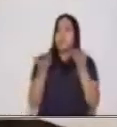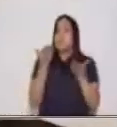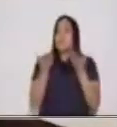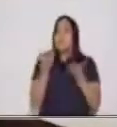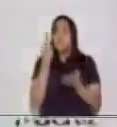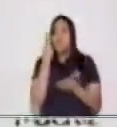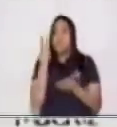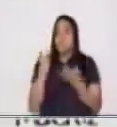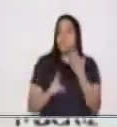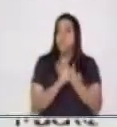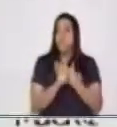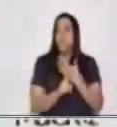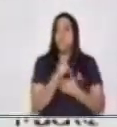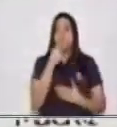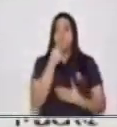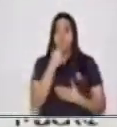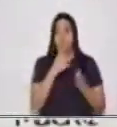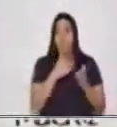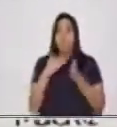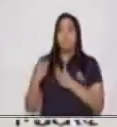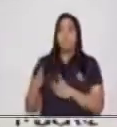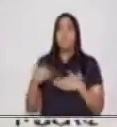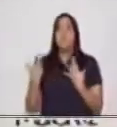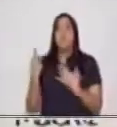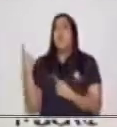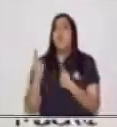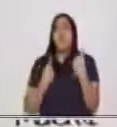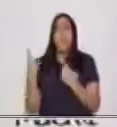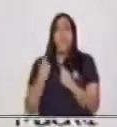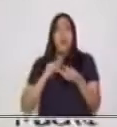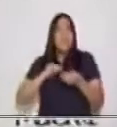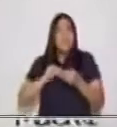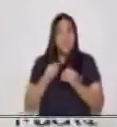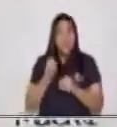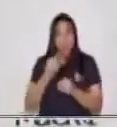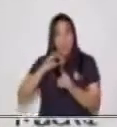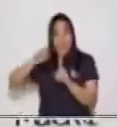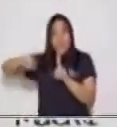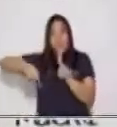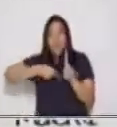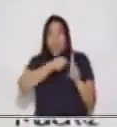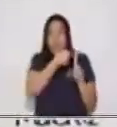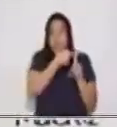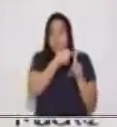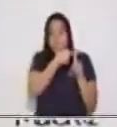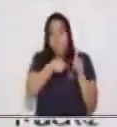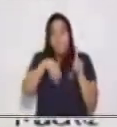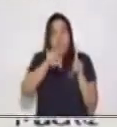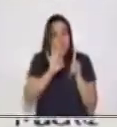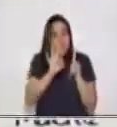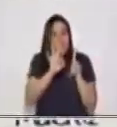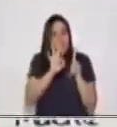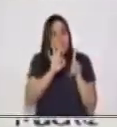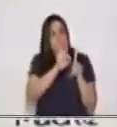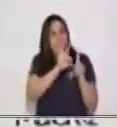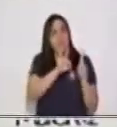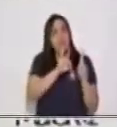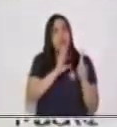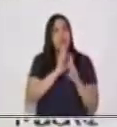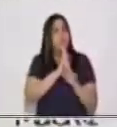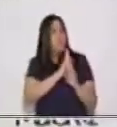ecuación. Nos dicen, ¿cuál es el número que al sumarle 3 da por resultado